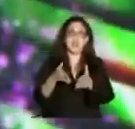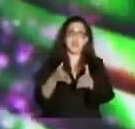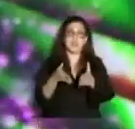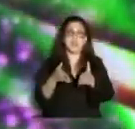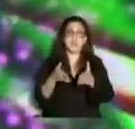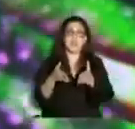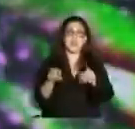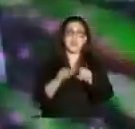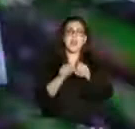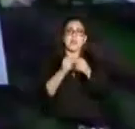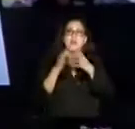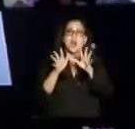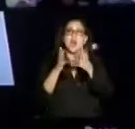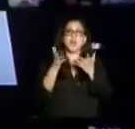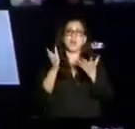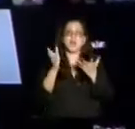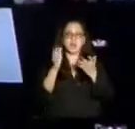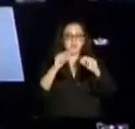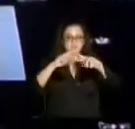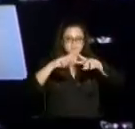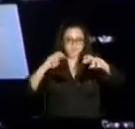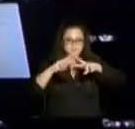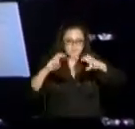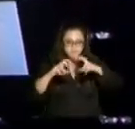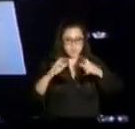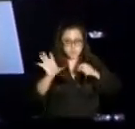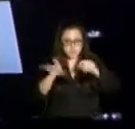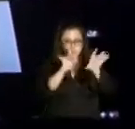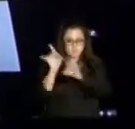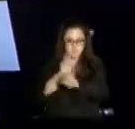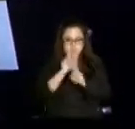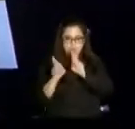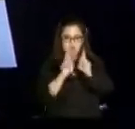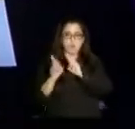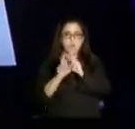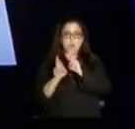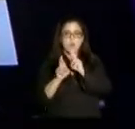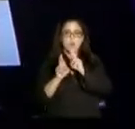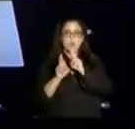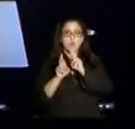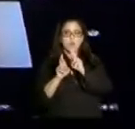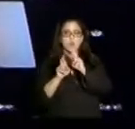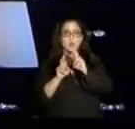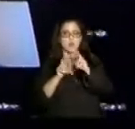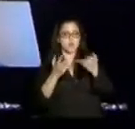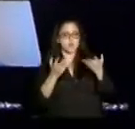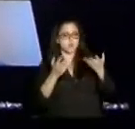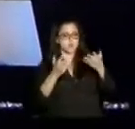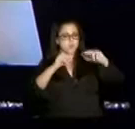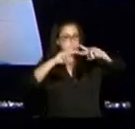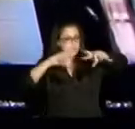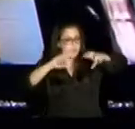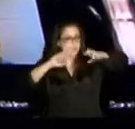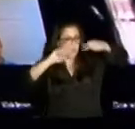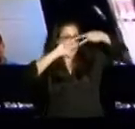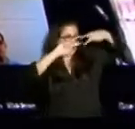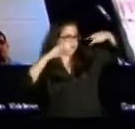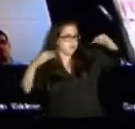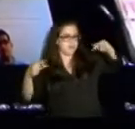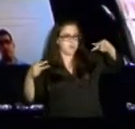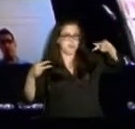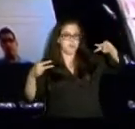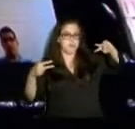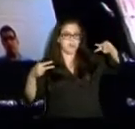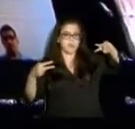explorar esta ignorancia y ir encontrando respuestas, estudiar la diversidad genética de las poblaciones naturales y en particular de la